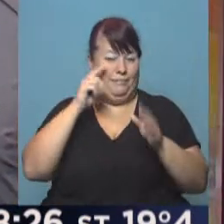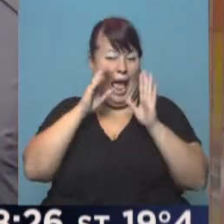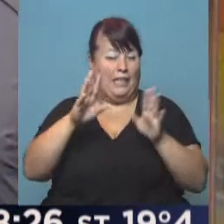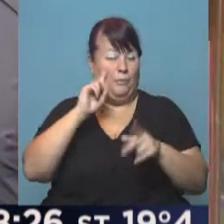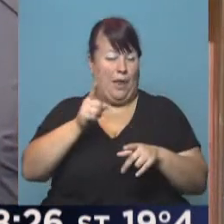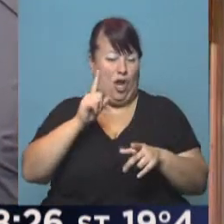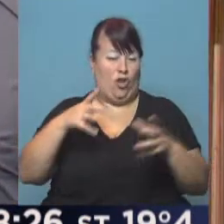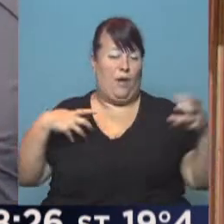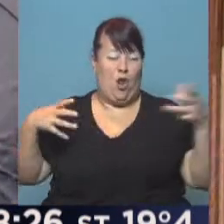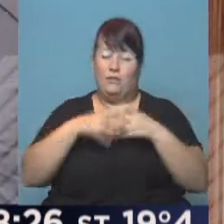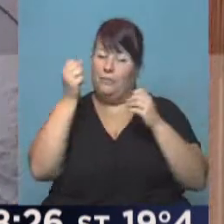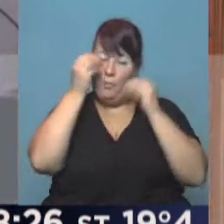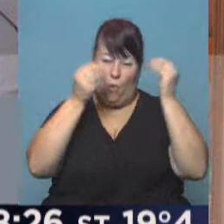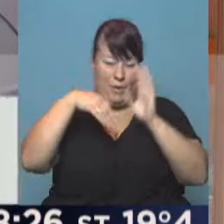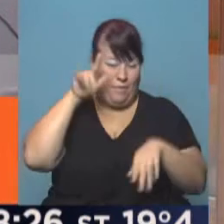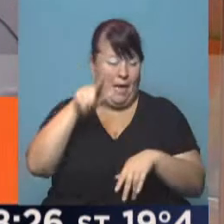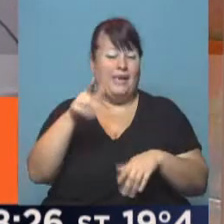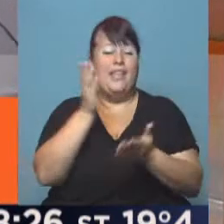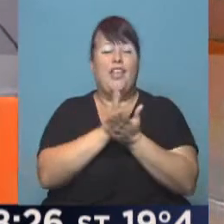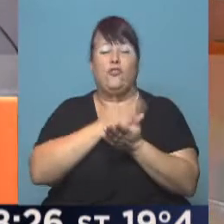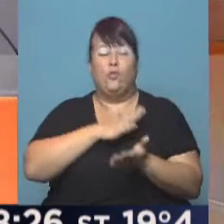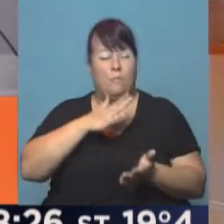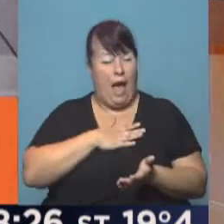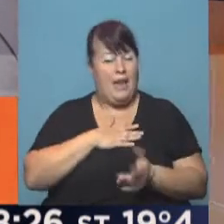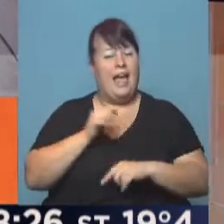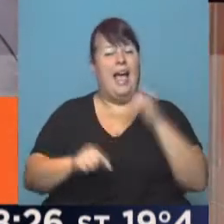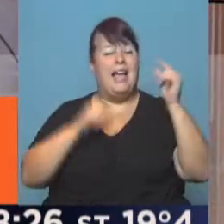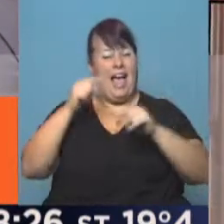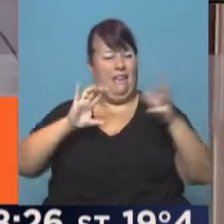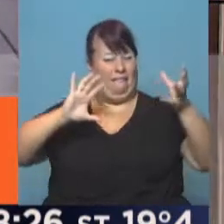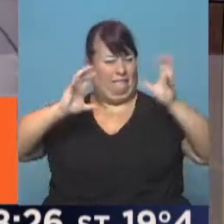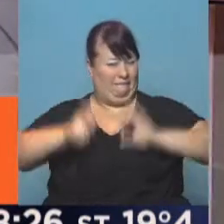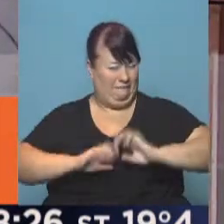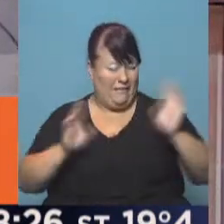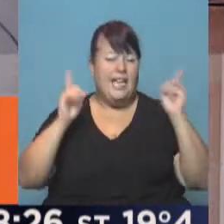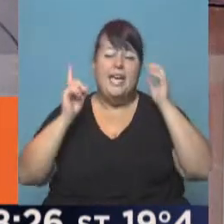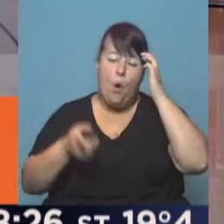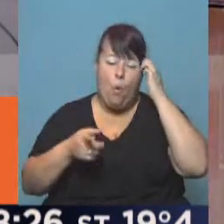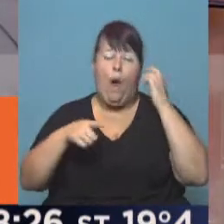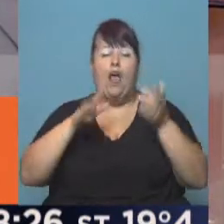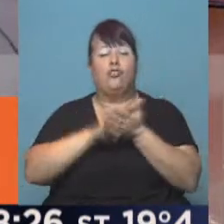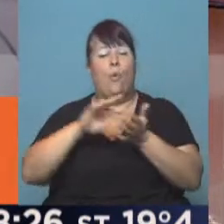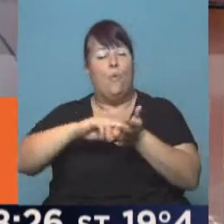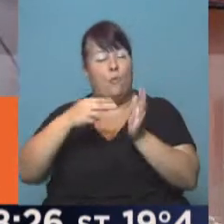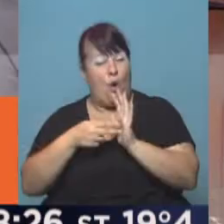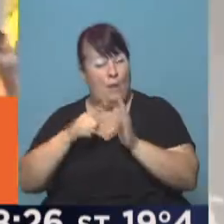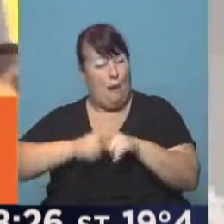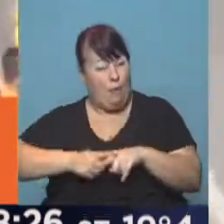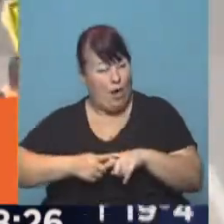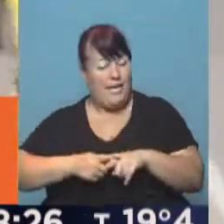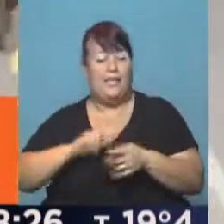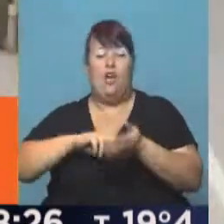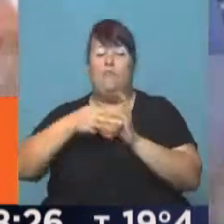atención para la organización. La situación de derechos humanos cada día está en deterioro. Igualmente, en medio de una crisis política,